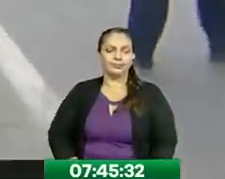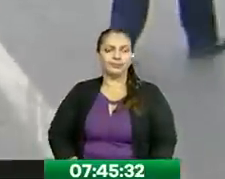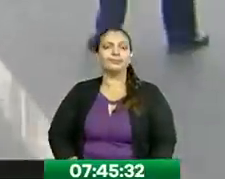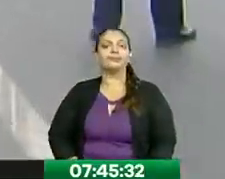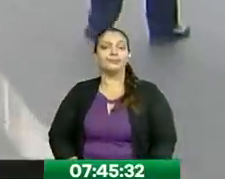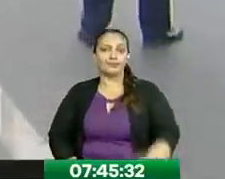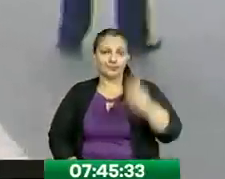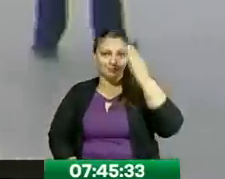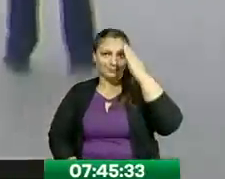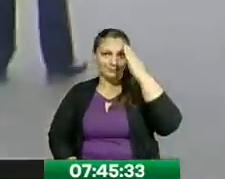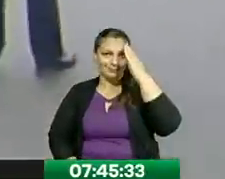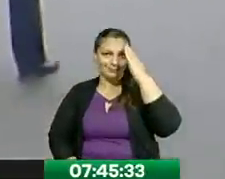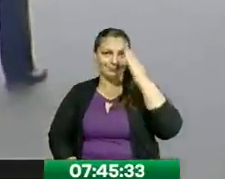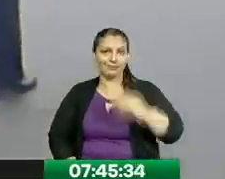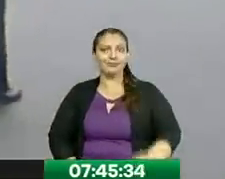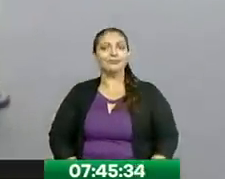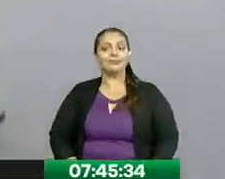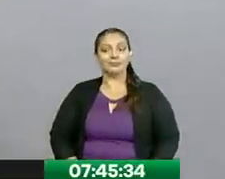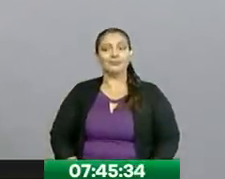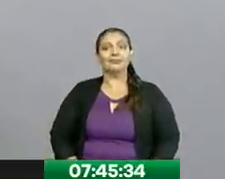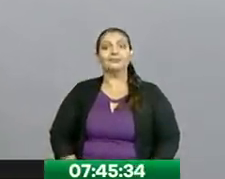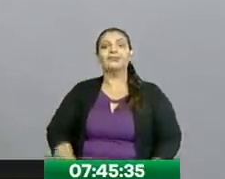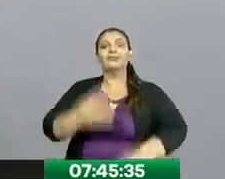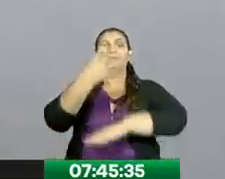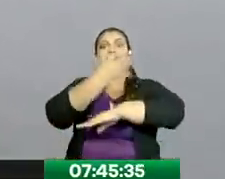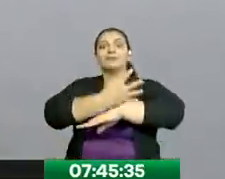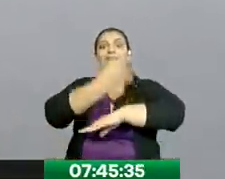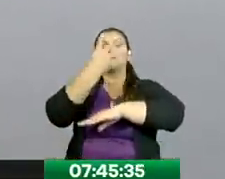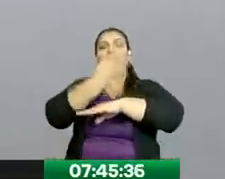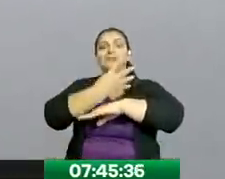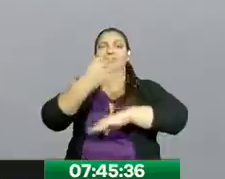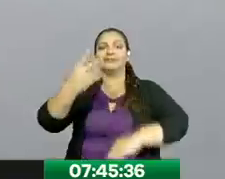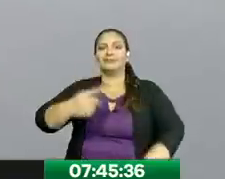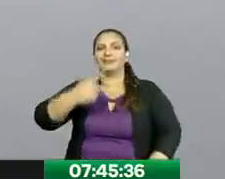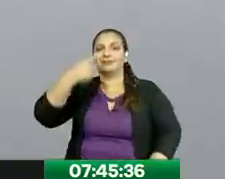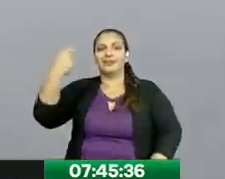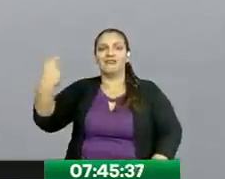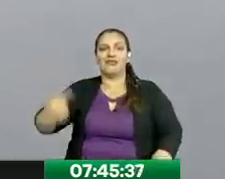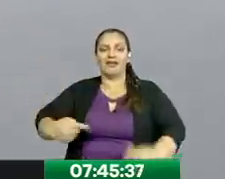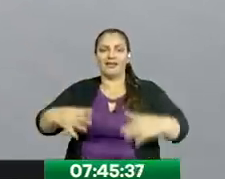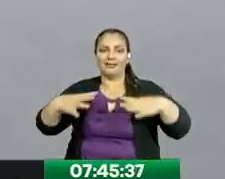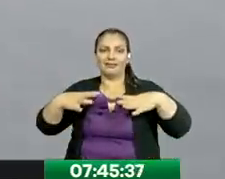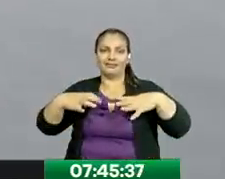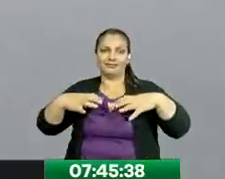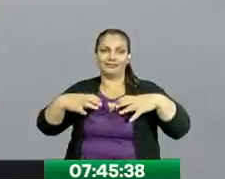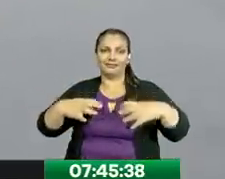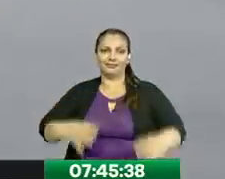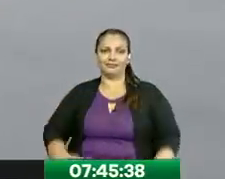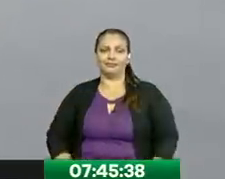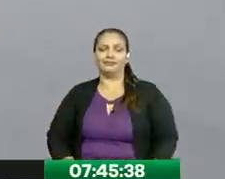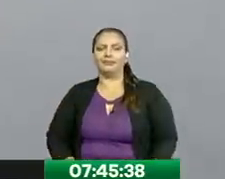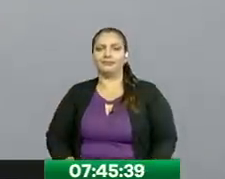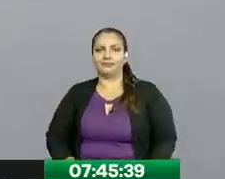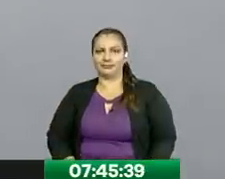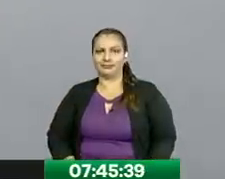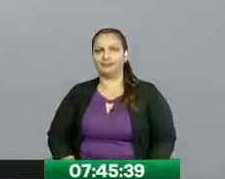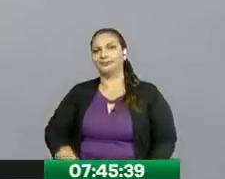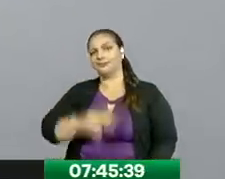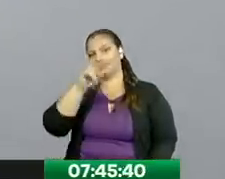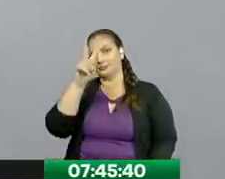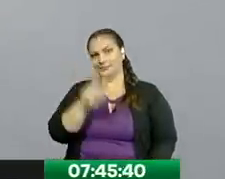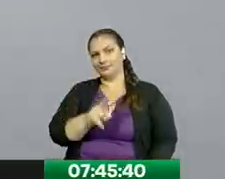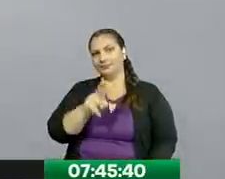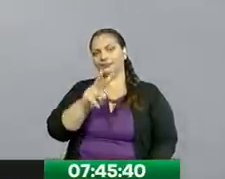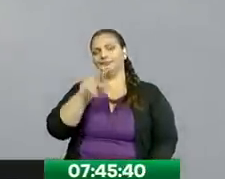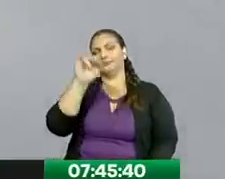que abarcará cuatro días dos que corresponden efectivamente al feriado y dos que son del fin de semana hoy